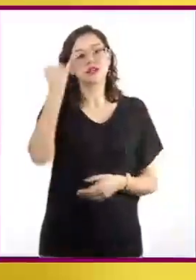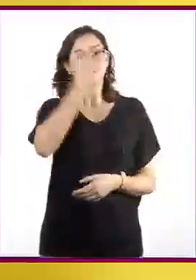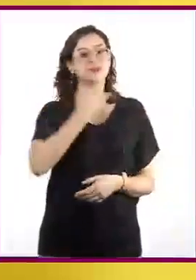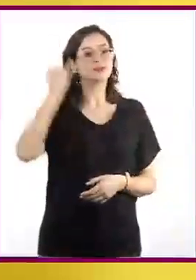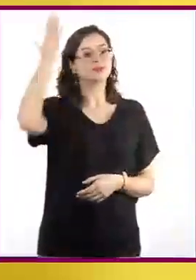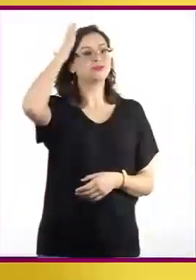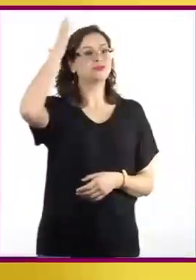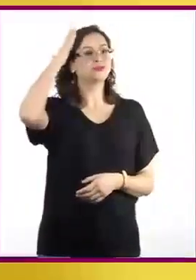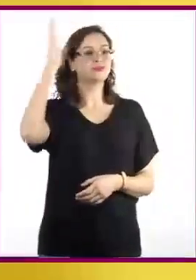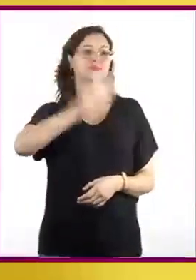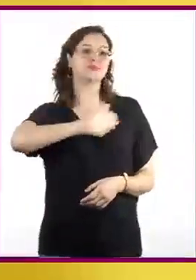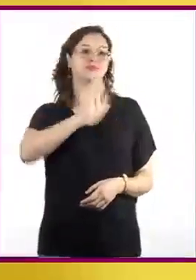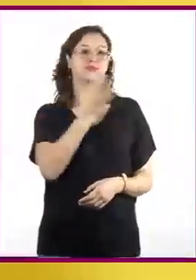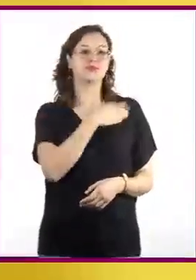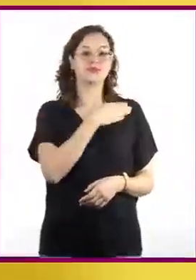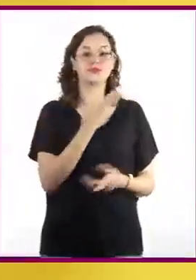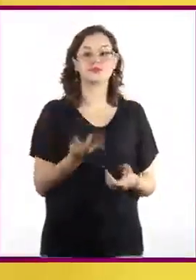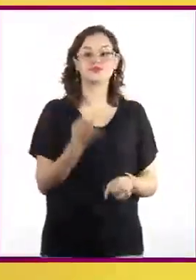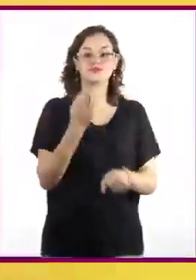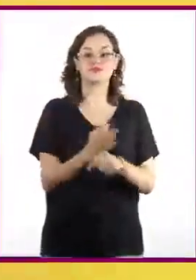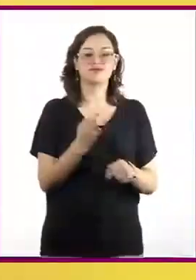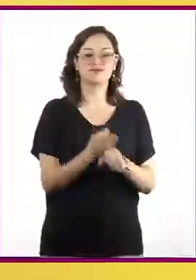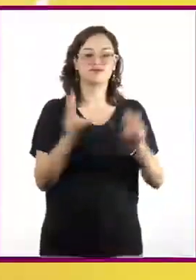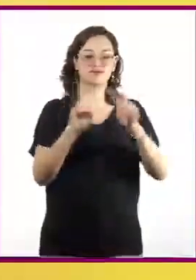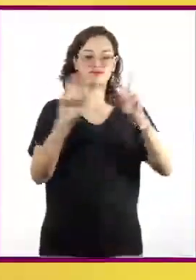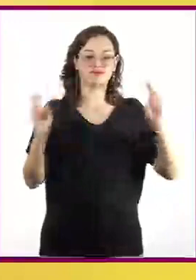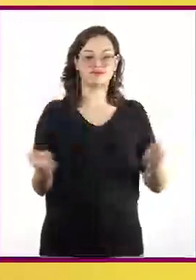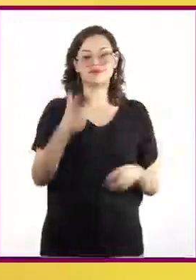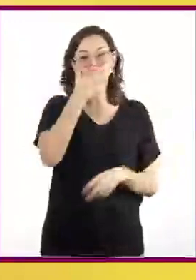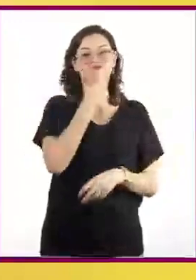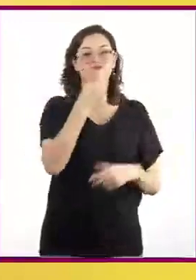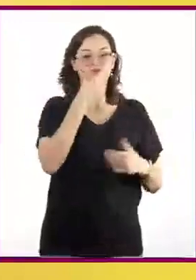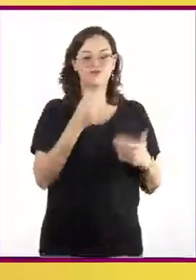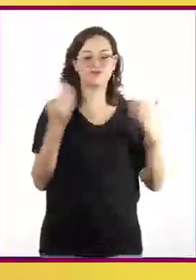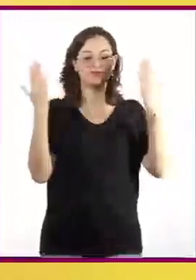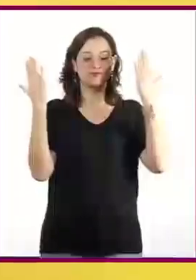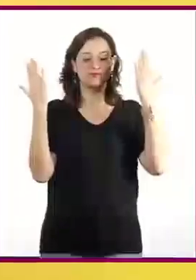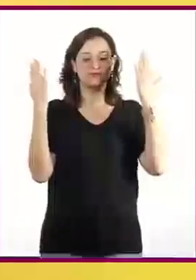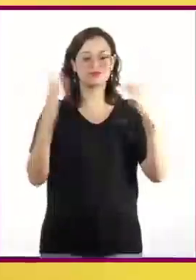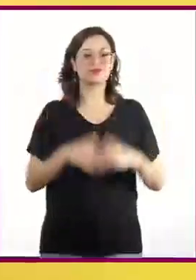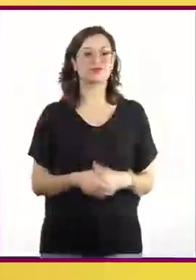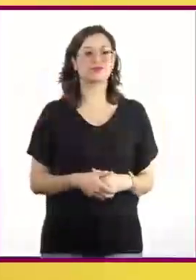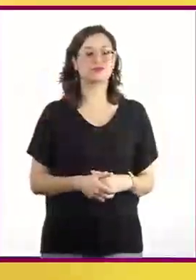ocasión conoceremos un poco sobre la vida de Miguel Hernández,